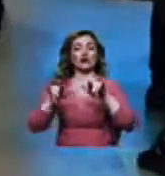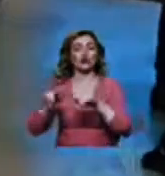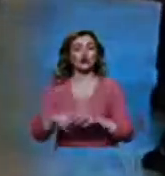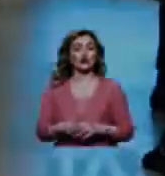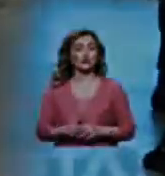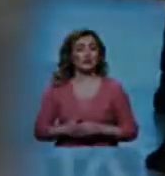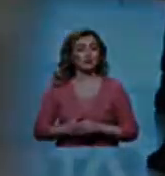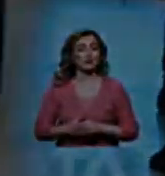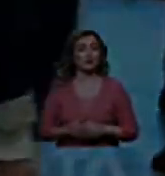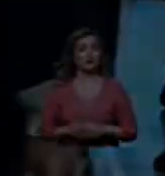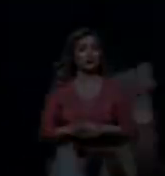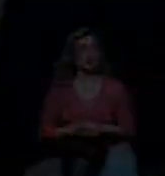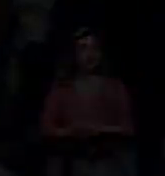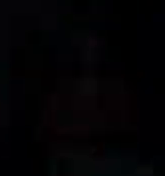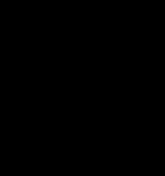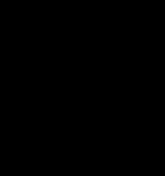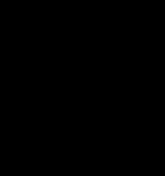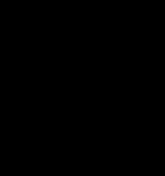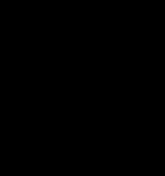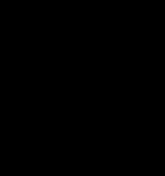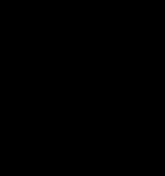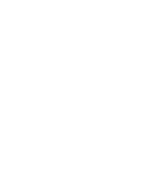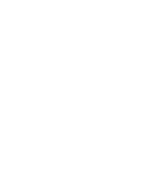hasta el momento